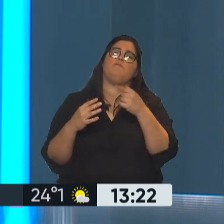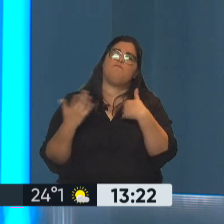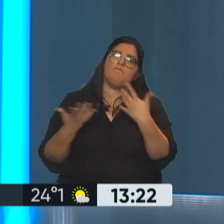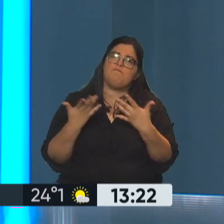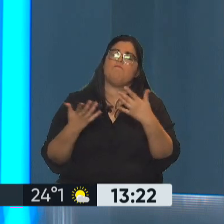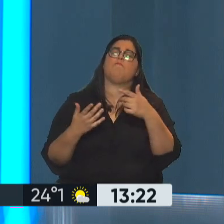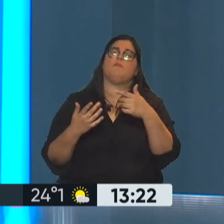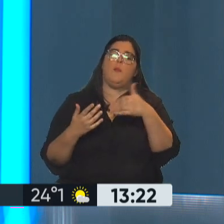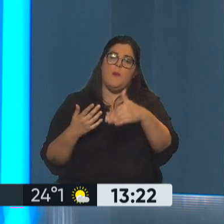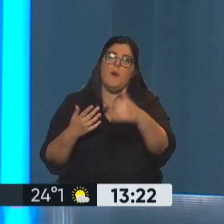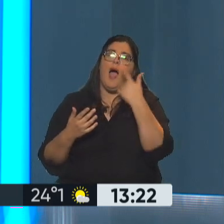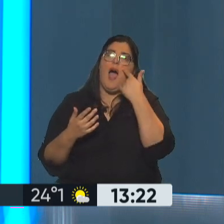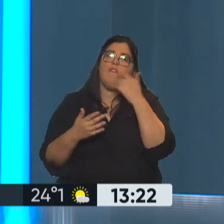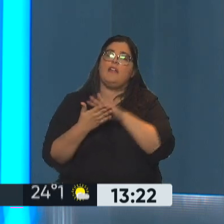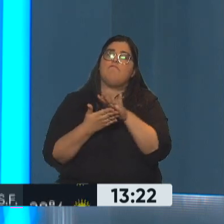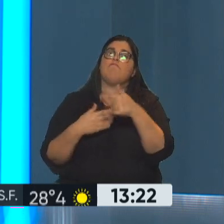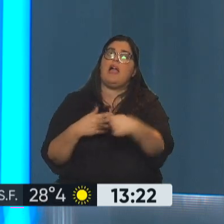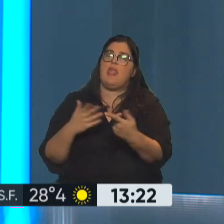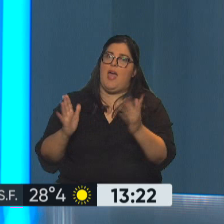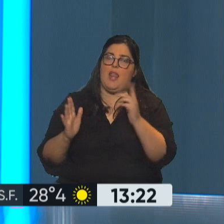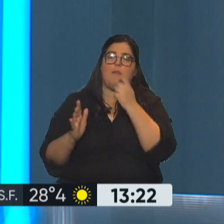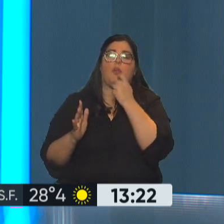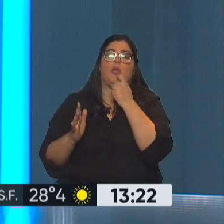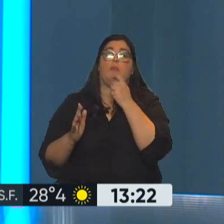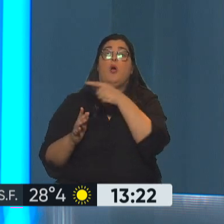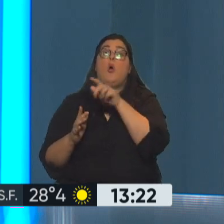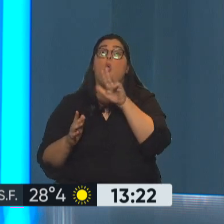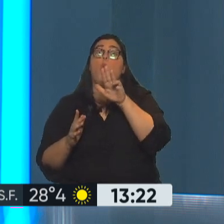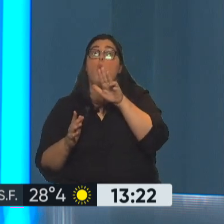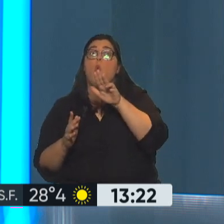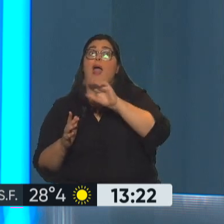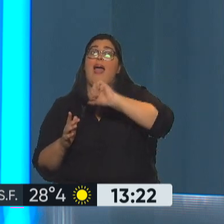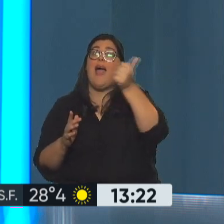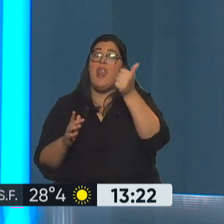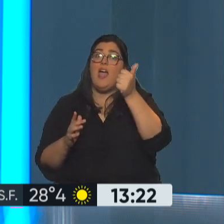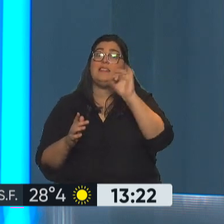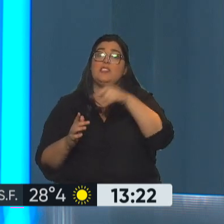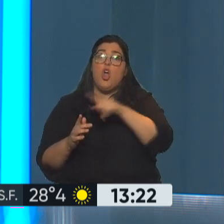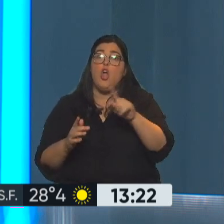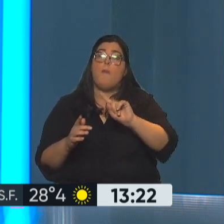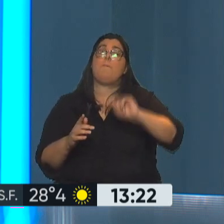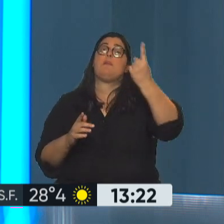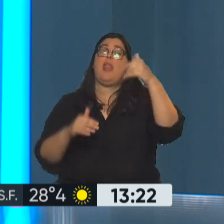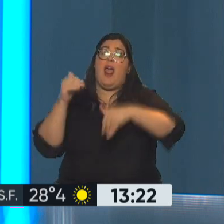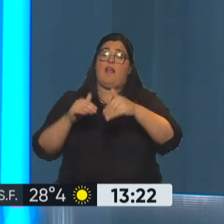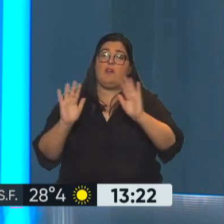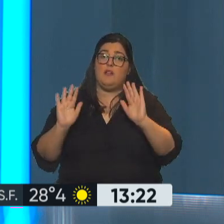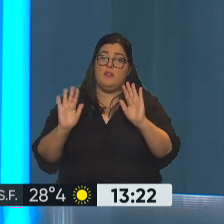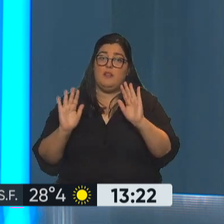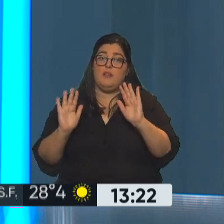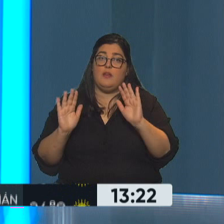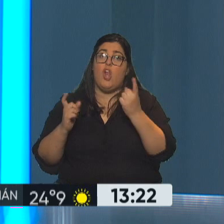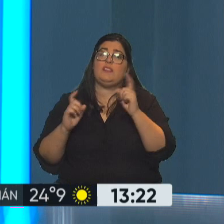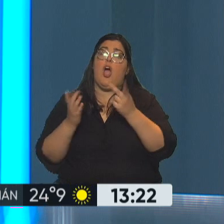comenzar a definirse a partir de mañana. Una, ¿Lula gana o no en primera vuelta? Está